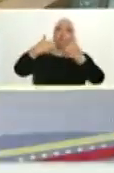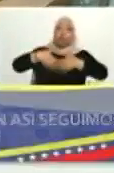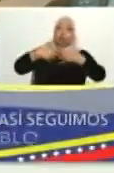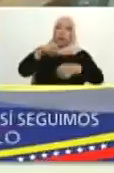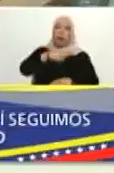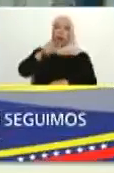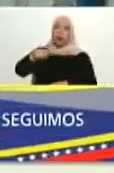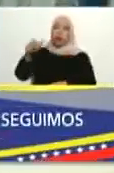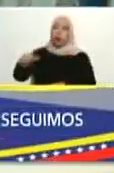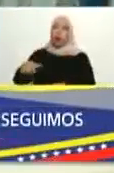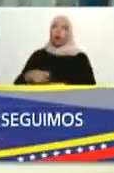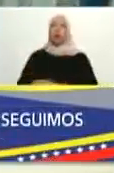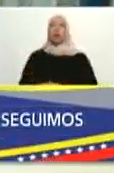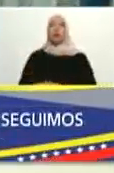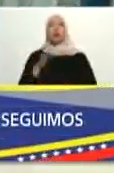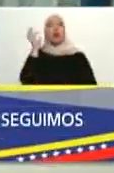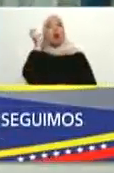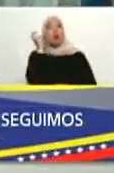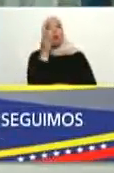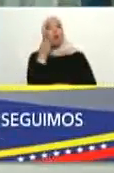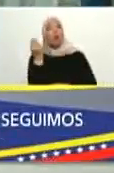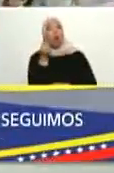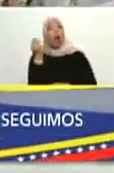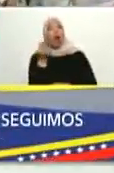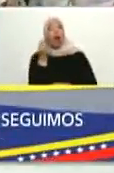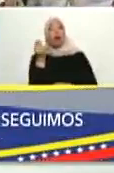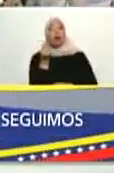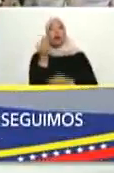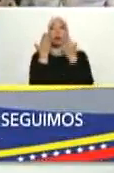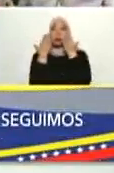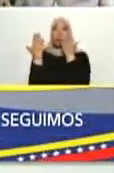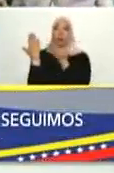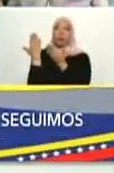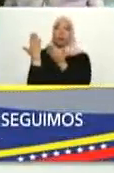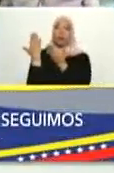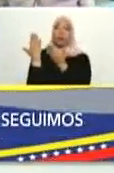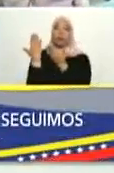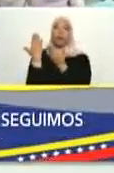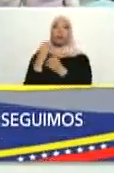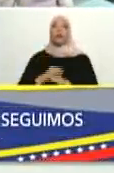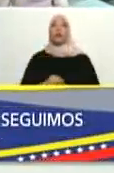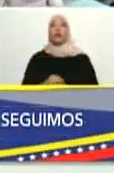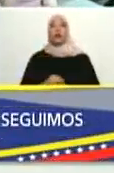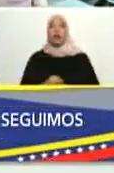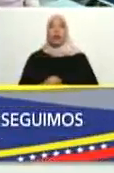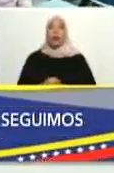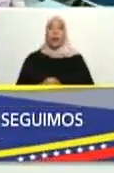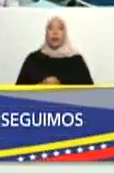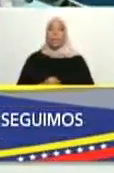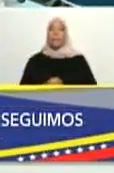país. Fíjate esta muchacha, Yuleiska, Valeiska, ¿ah?